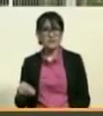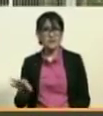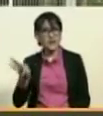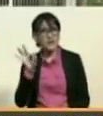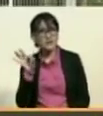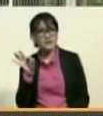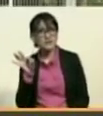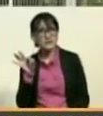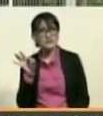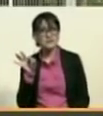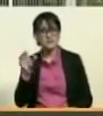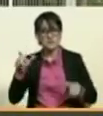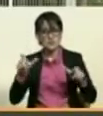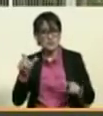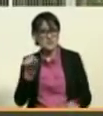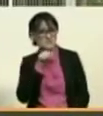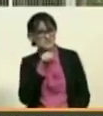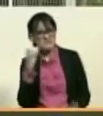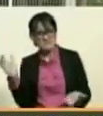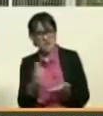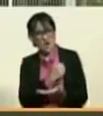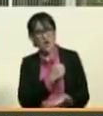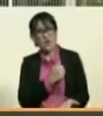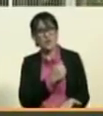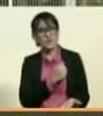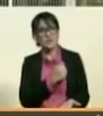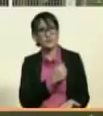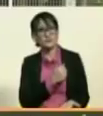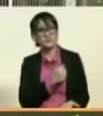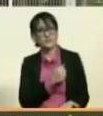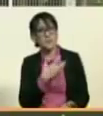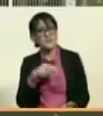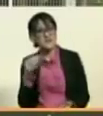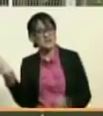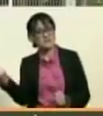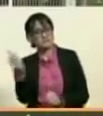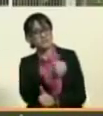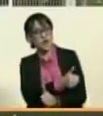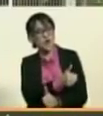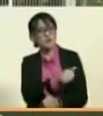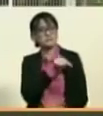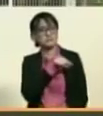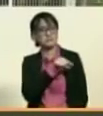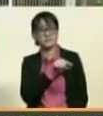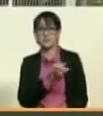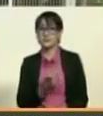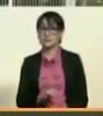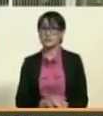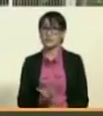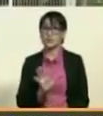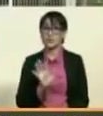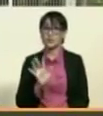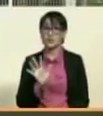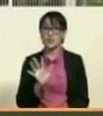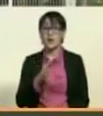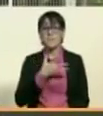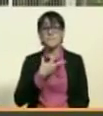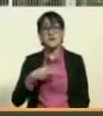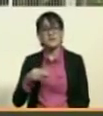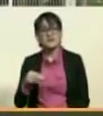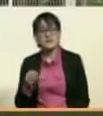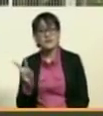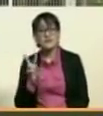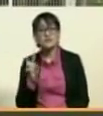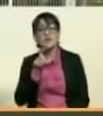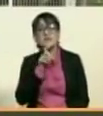Aparece unos golpistas y dicen, el presidente es tal o tal, como hicieron con Pedro Carmona Estanga. No, en Venezuela el presidente de la república